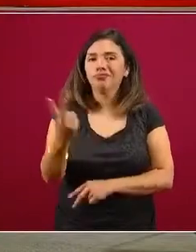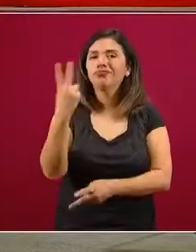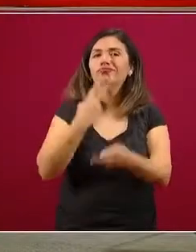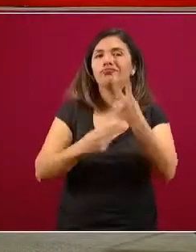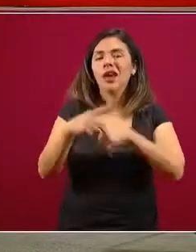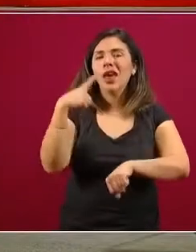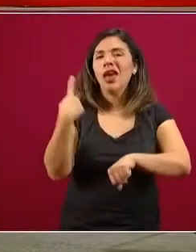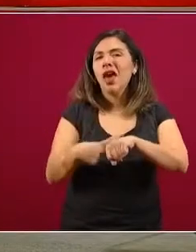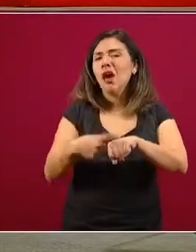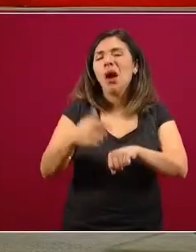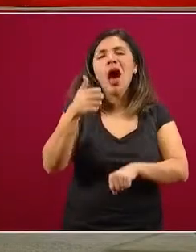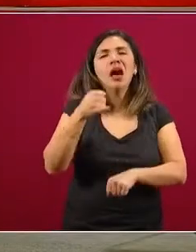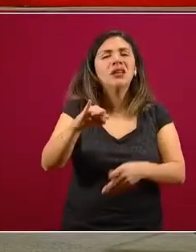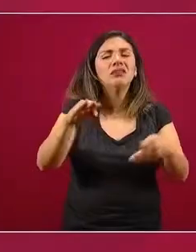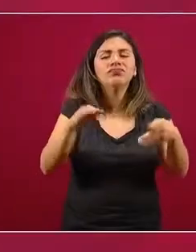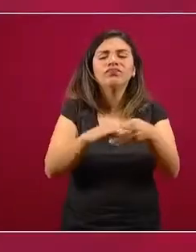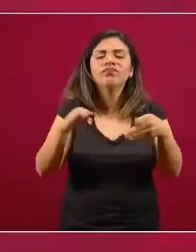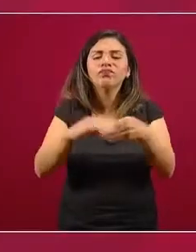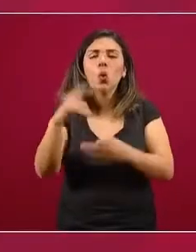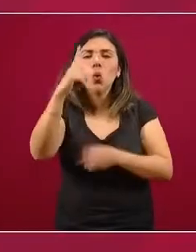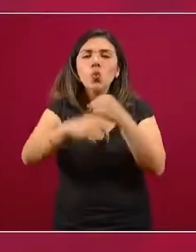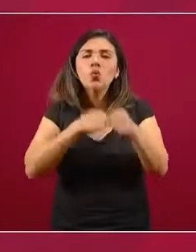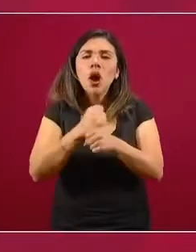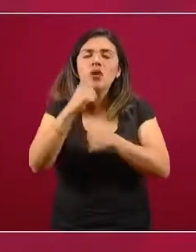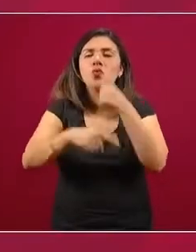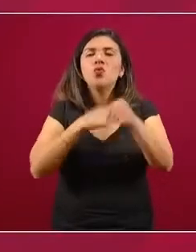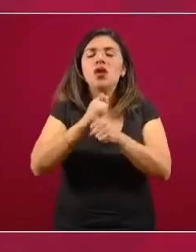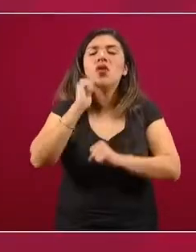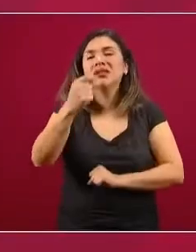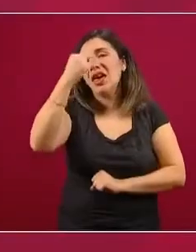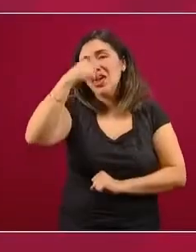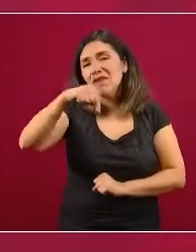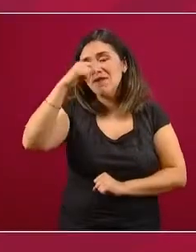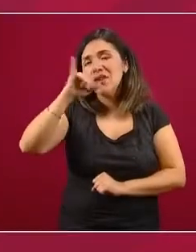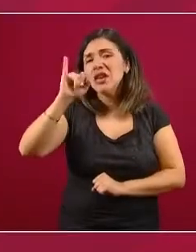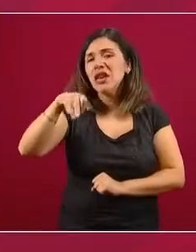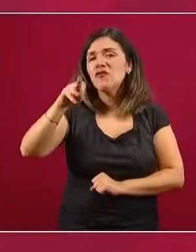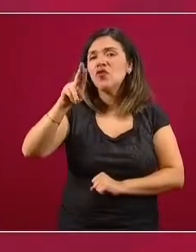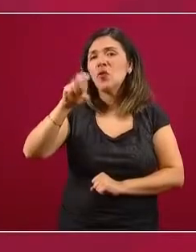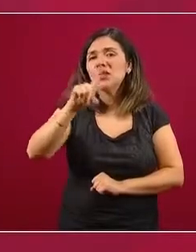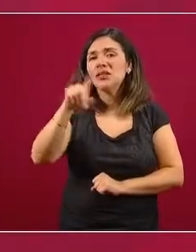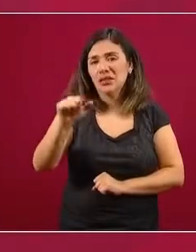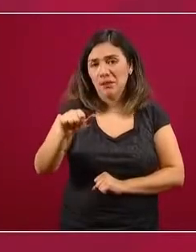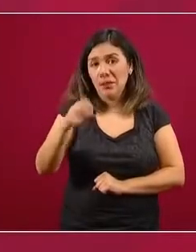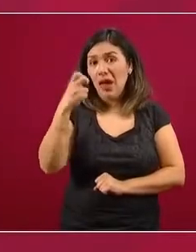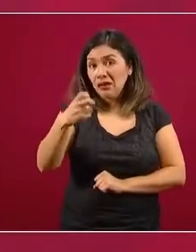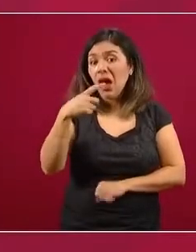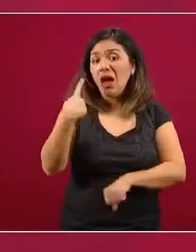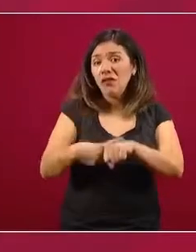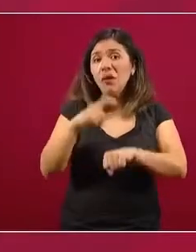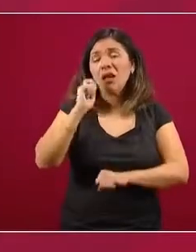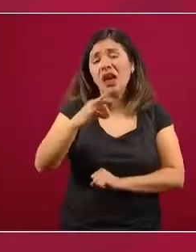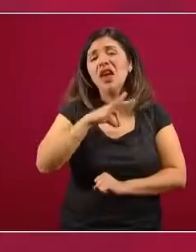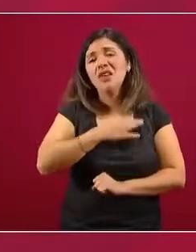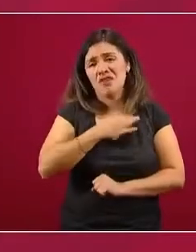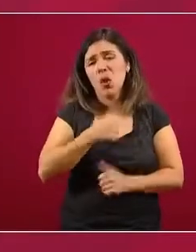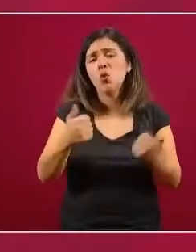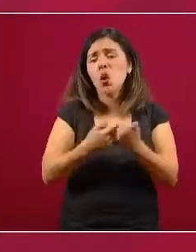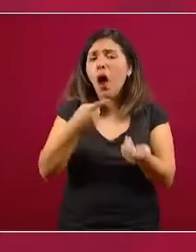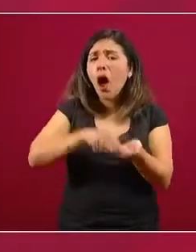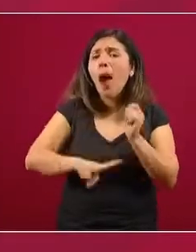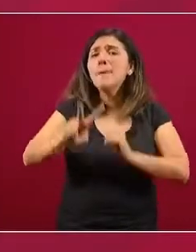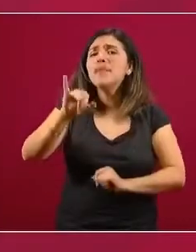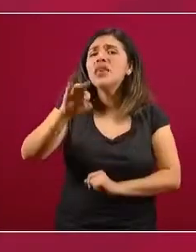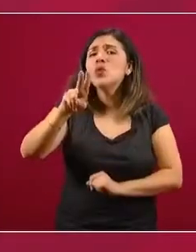epidemia anual o temporada anual de influenza. Influenza es una enfermedad infecciosa, está causado por un virus,